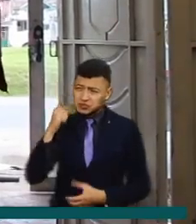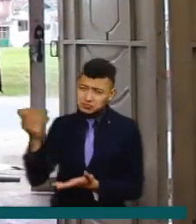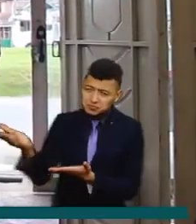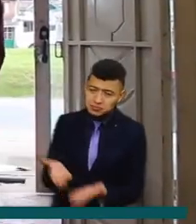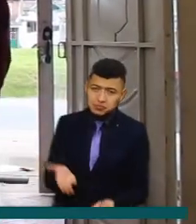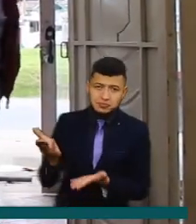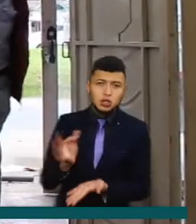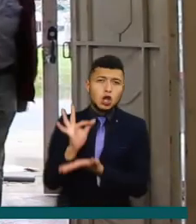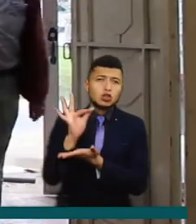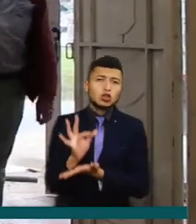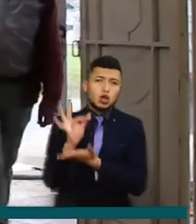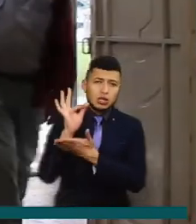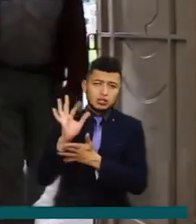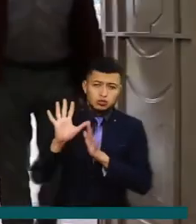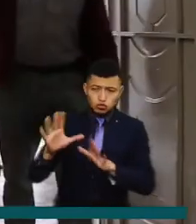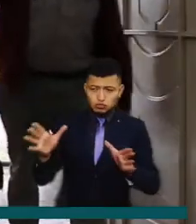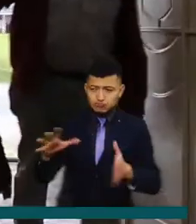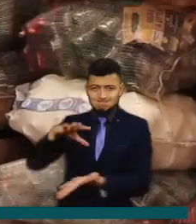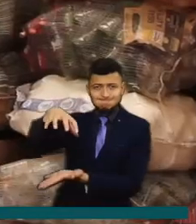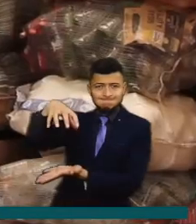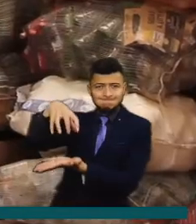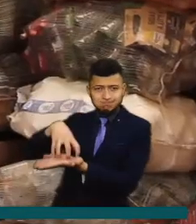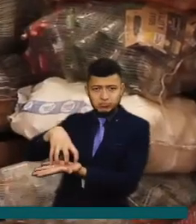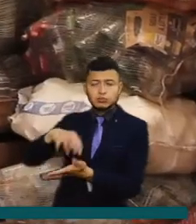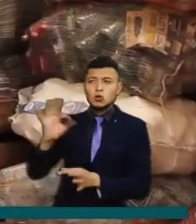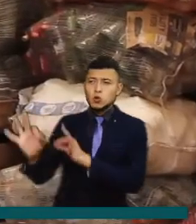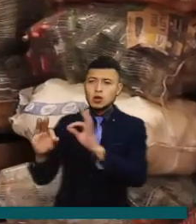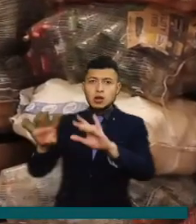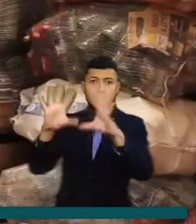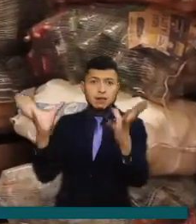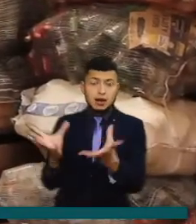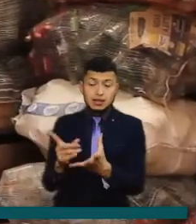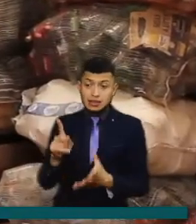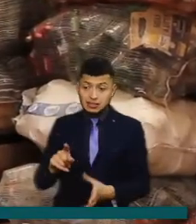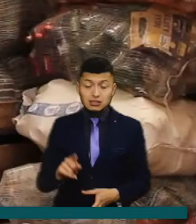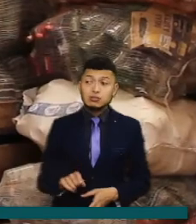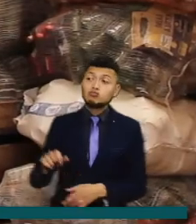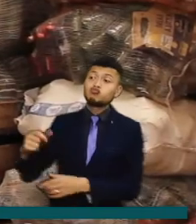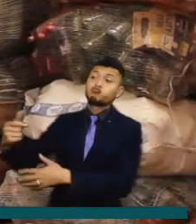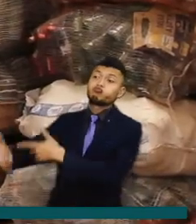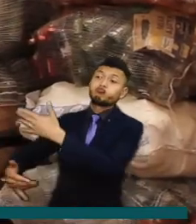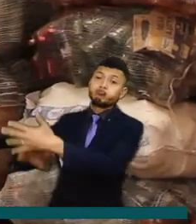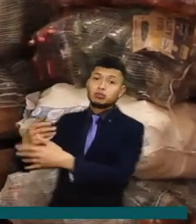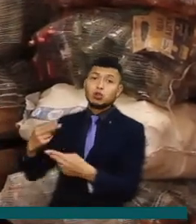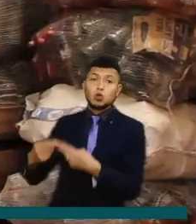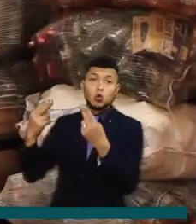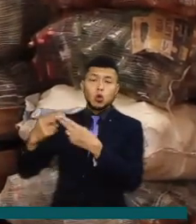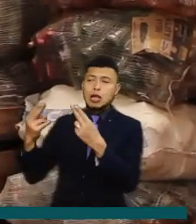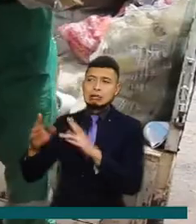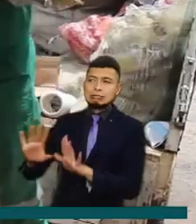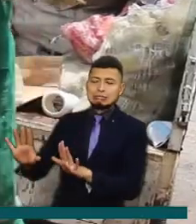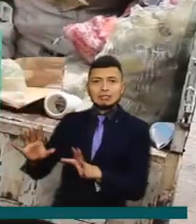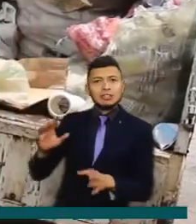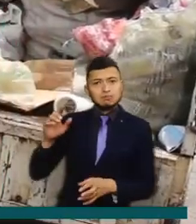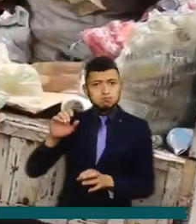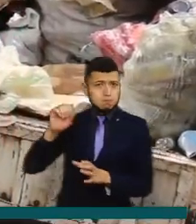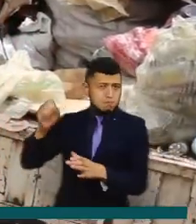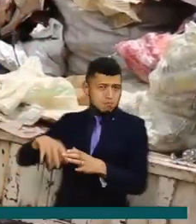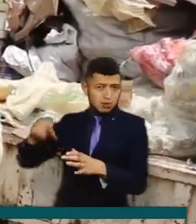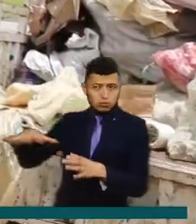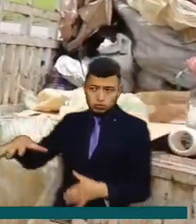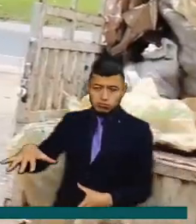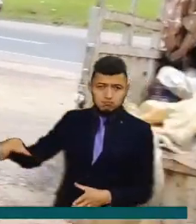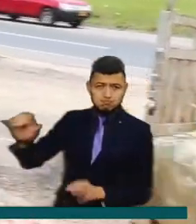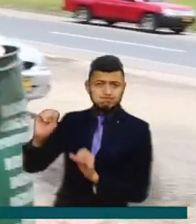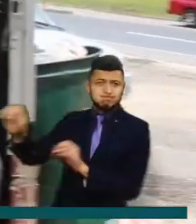de residuos aprovechables a la bodega de Guardianes del Planeta, evitando que estos vayan al relleno sanitario de Tunja, a donde se lleva la